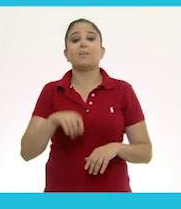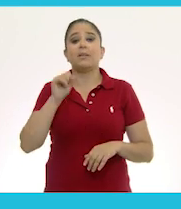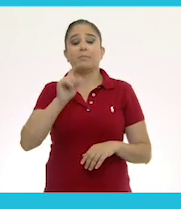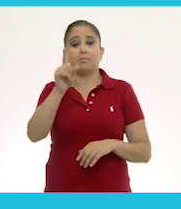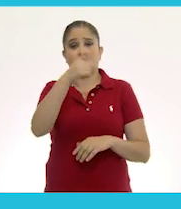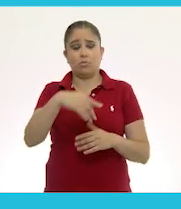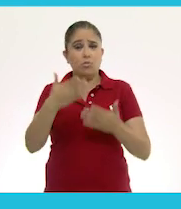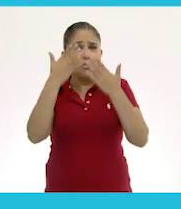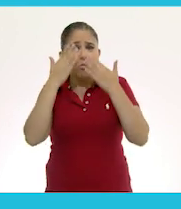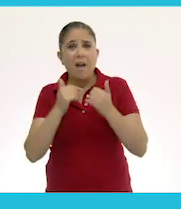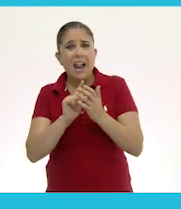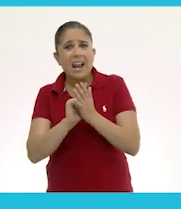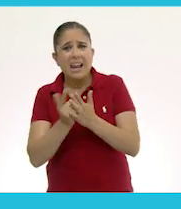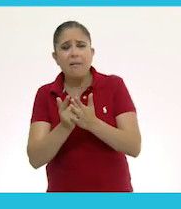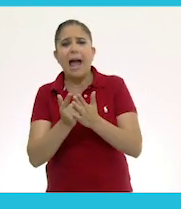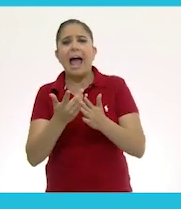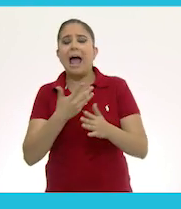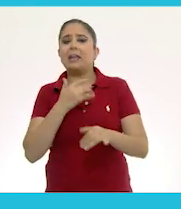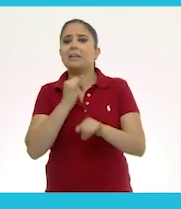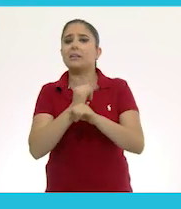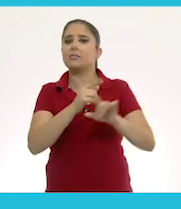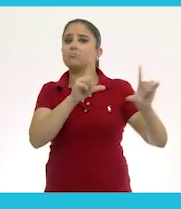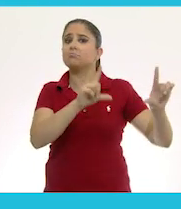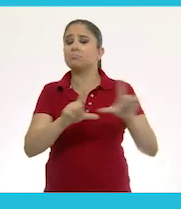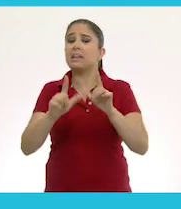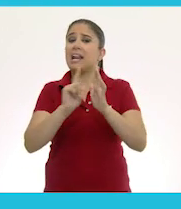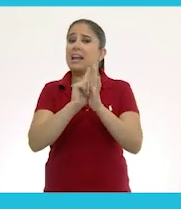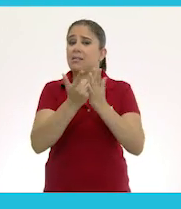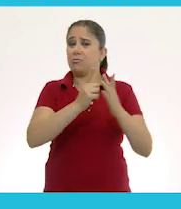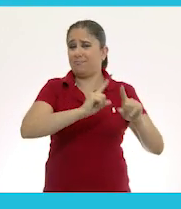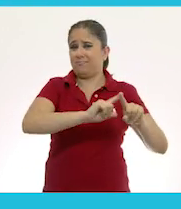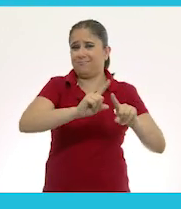También puedes encontrar los libros de texto en la página